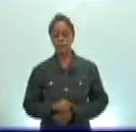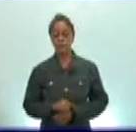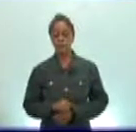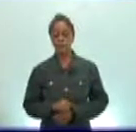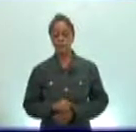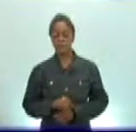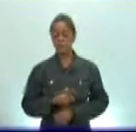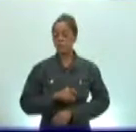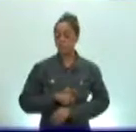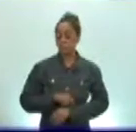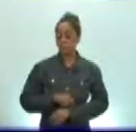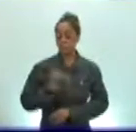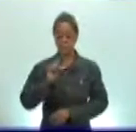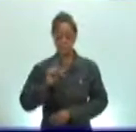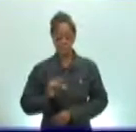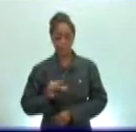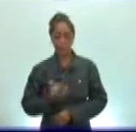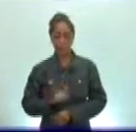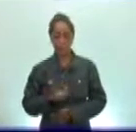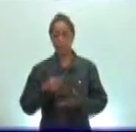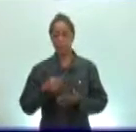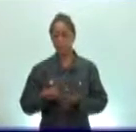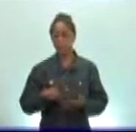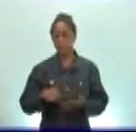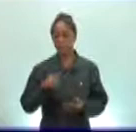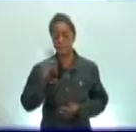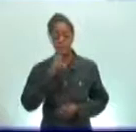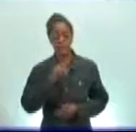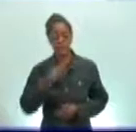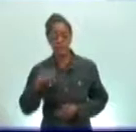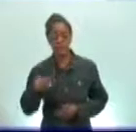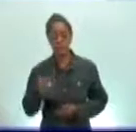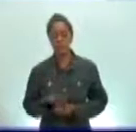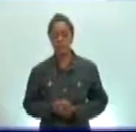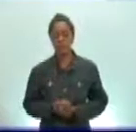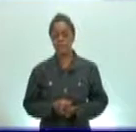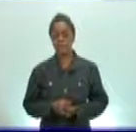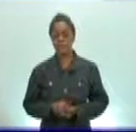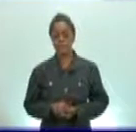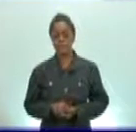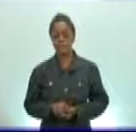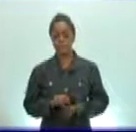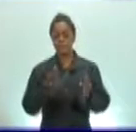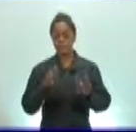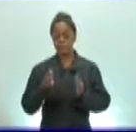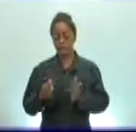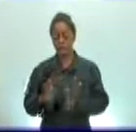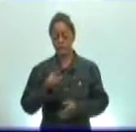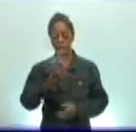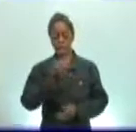un tiempo breve para que localicen en ella la etapa de